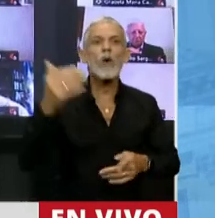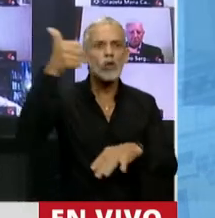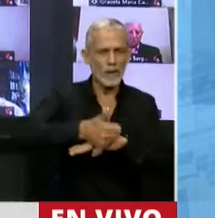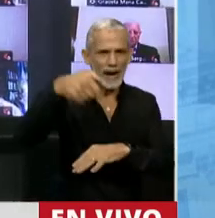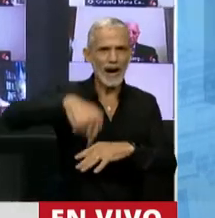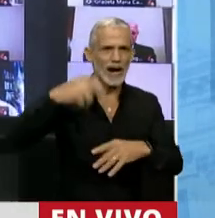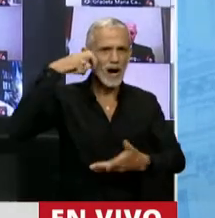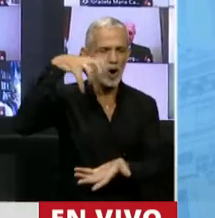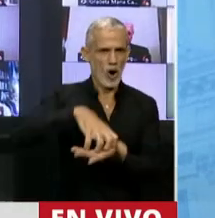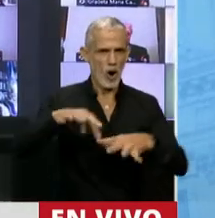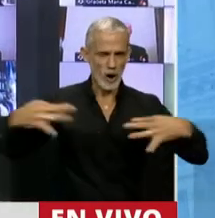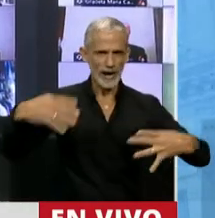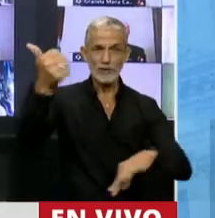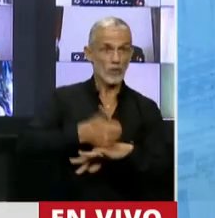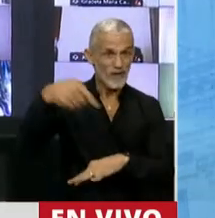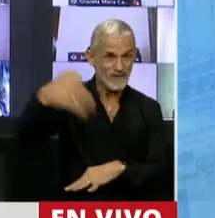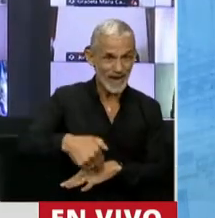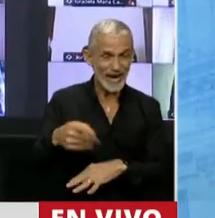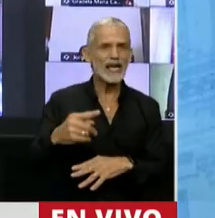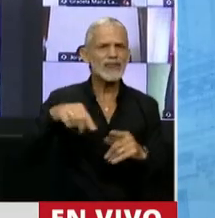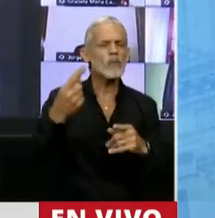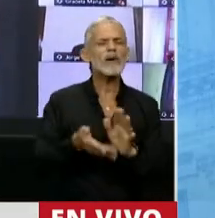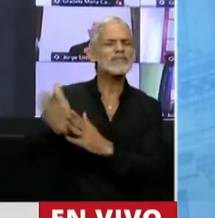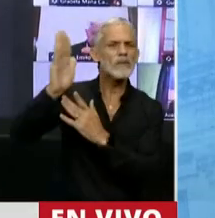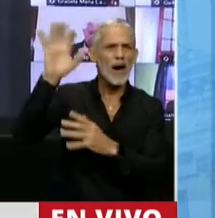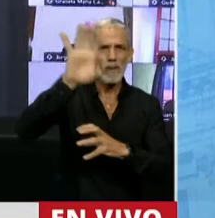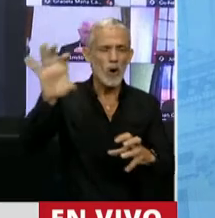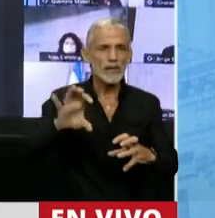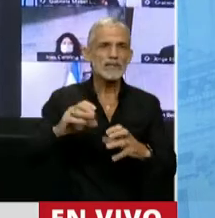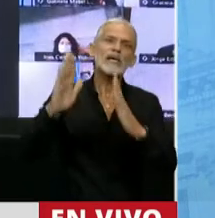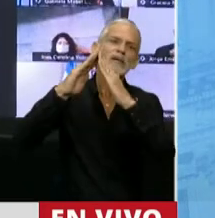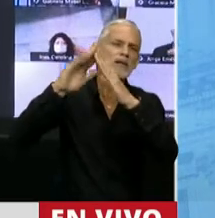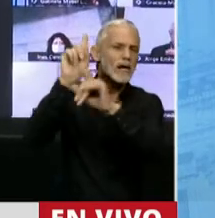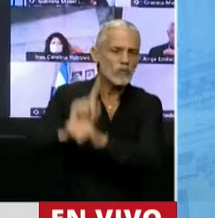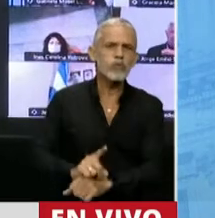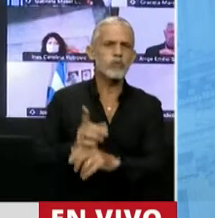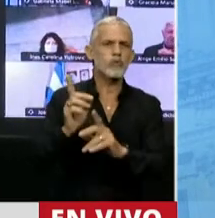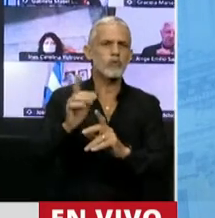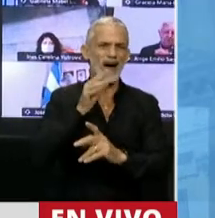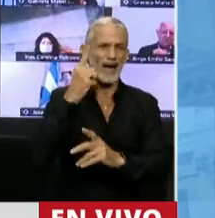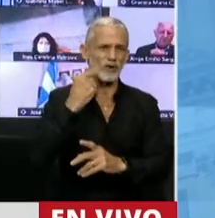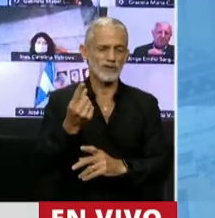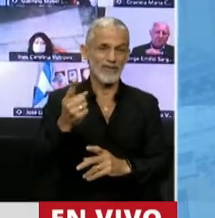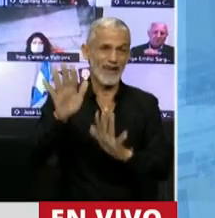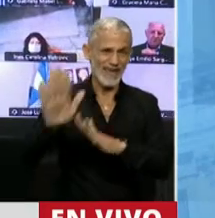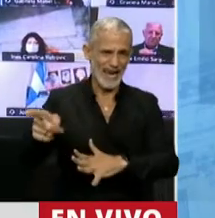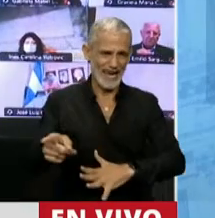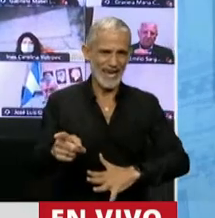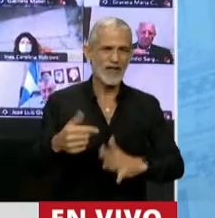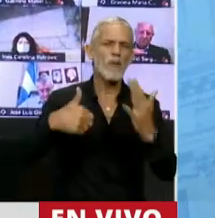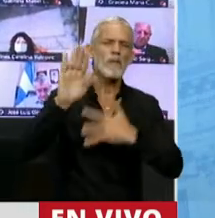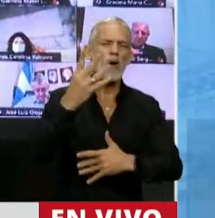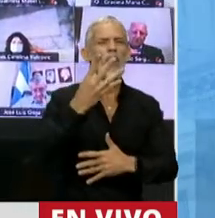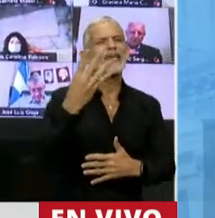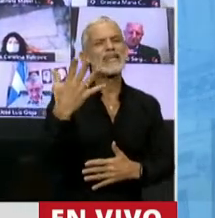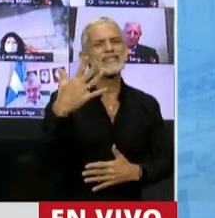al debate presencial y vuelvan a sus provincias, hagan la cuarentena, como ya la he hecho yo por más de